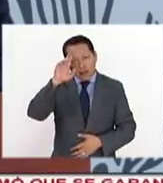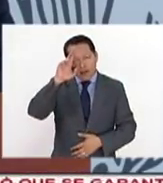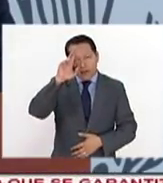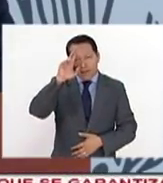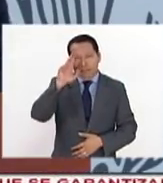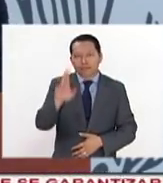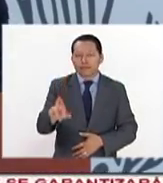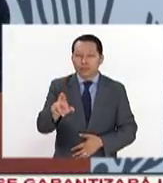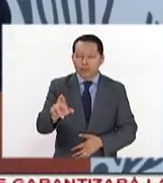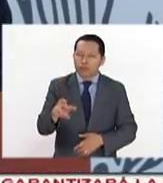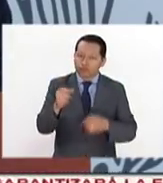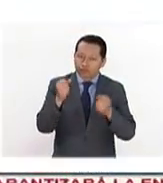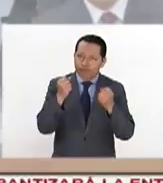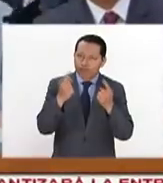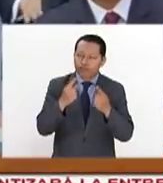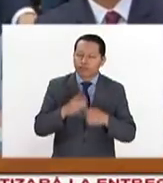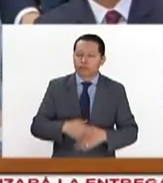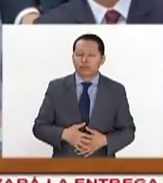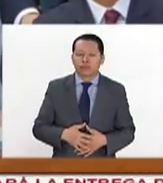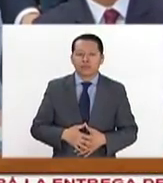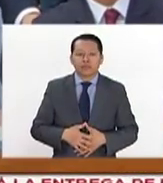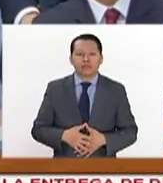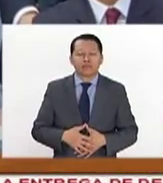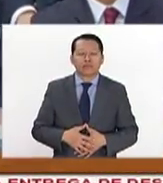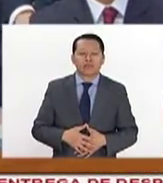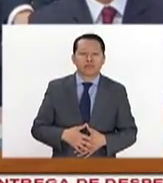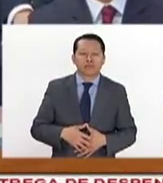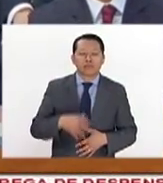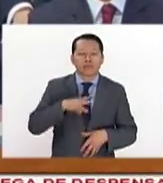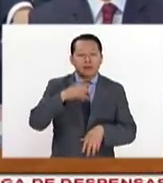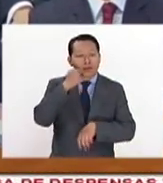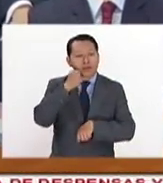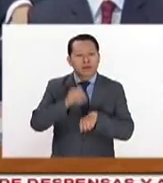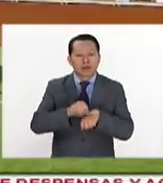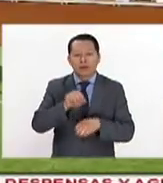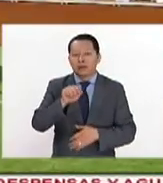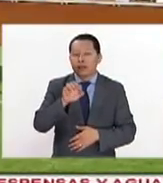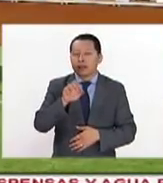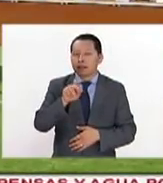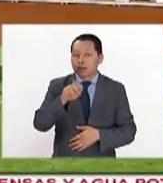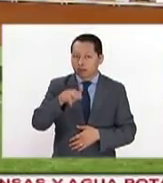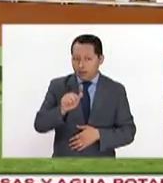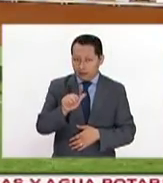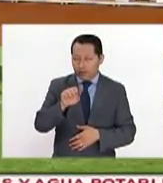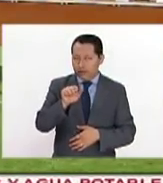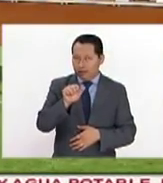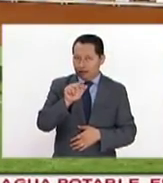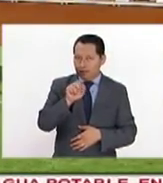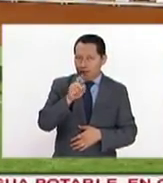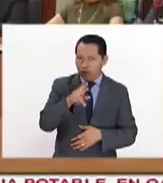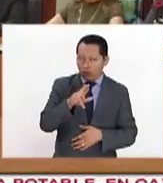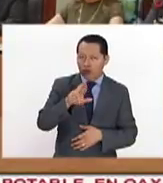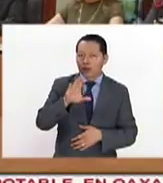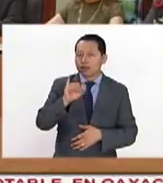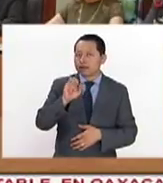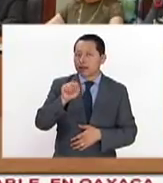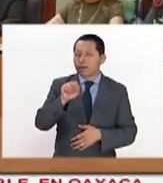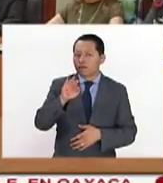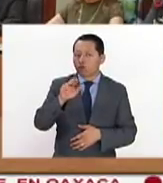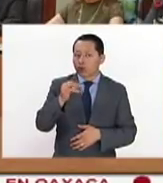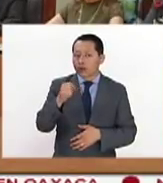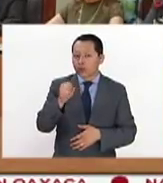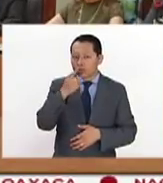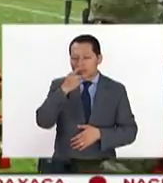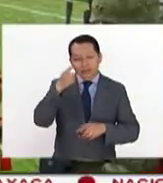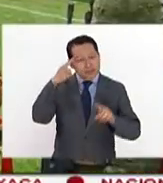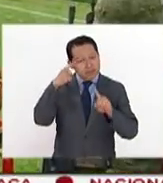respeto y admiración. En este sentido, el secretario de la Defensa Nacional, Salvador Cienfuegos Cepeda, dijo que las misiones de seguridad